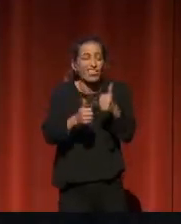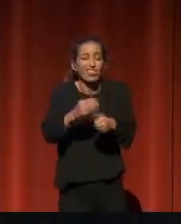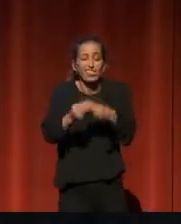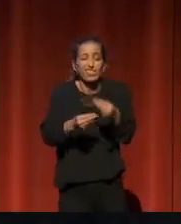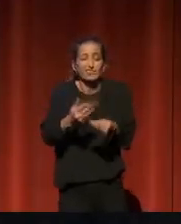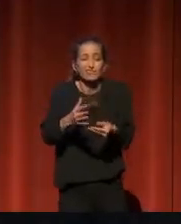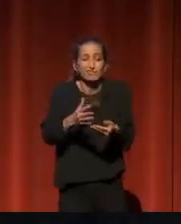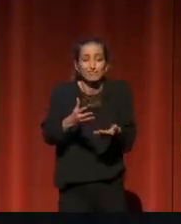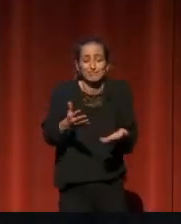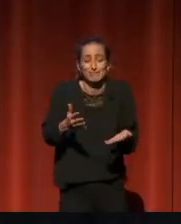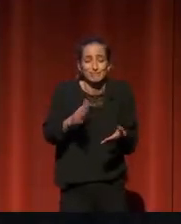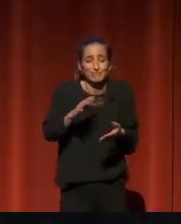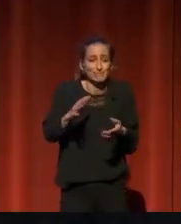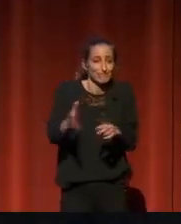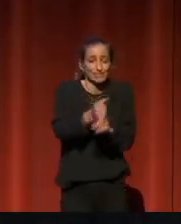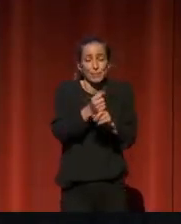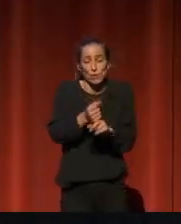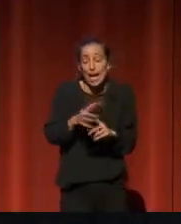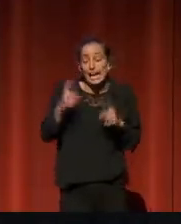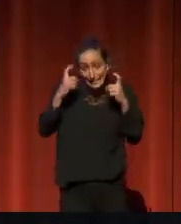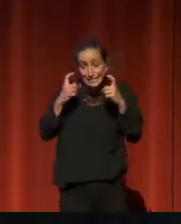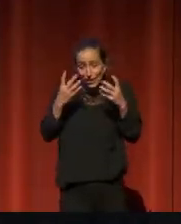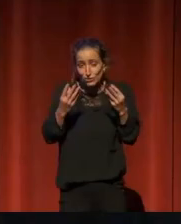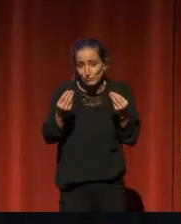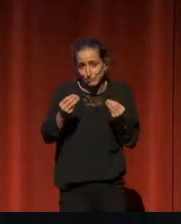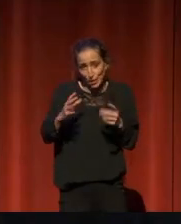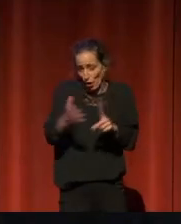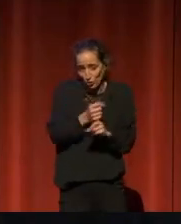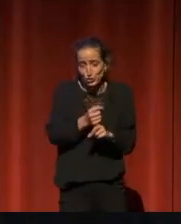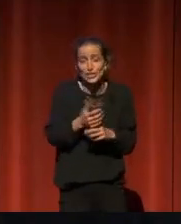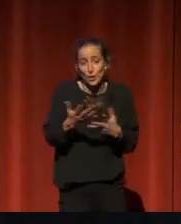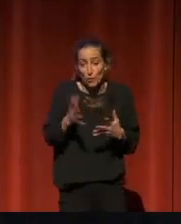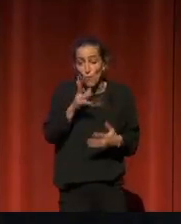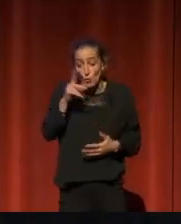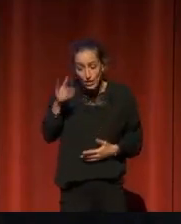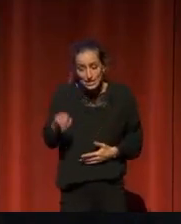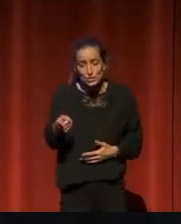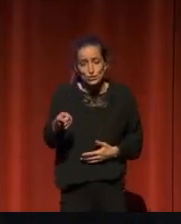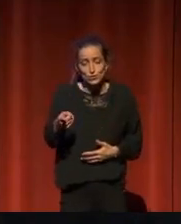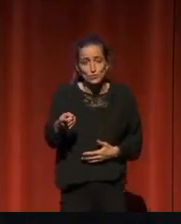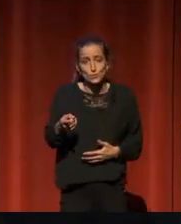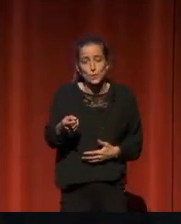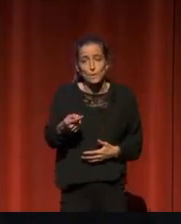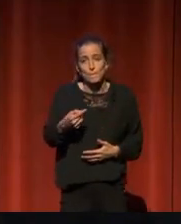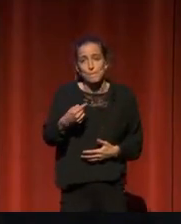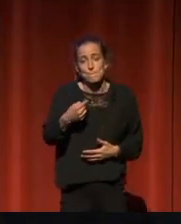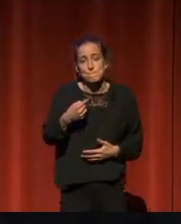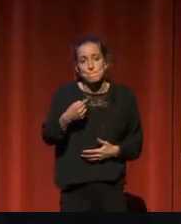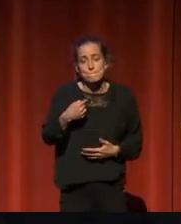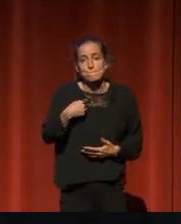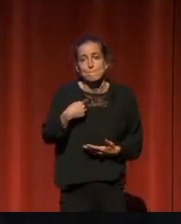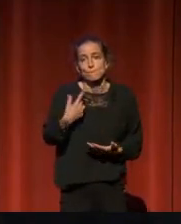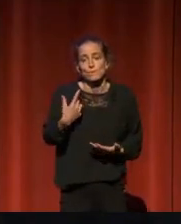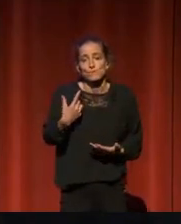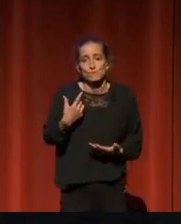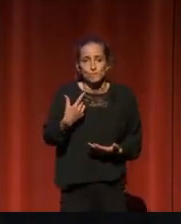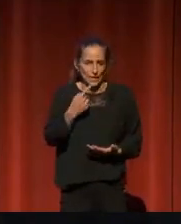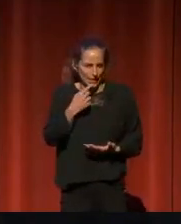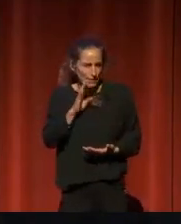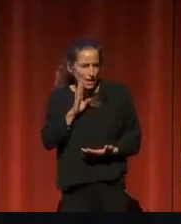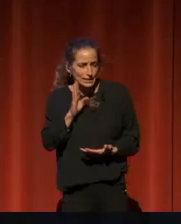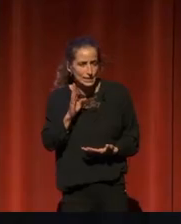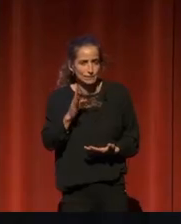y pasar ha intentado pero no ha conseguido eh Por eso yo para mí cuando decíamos que debemos